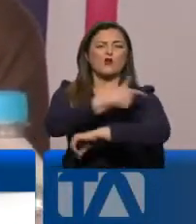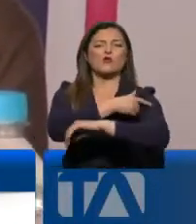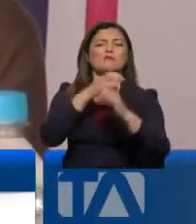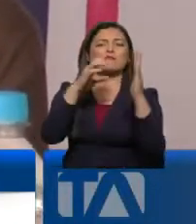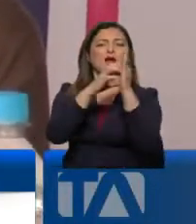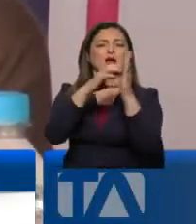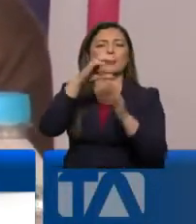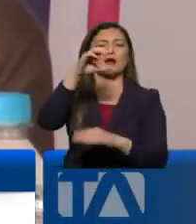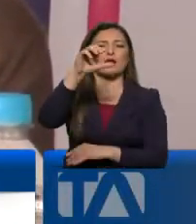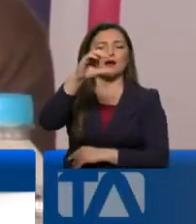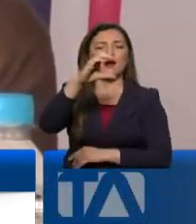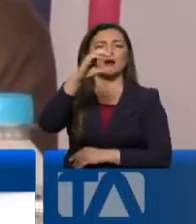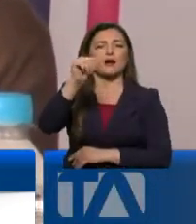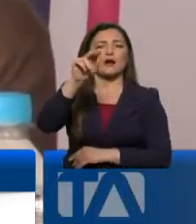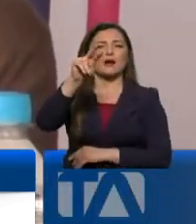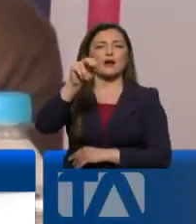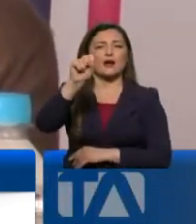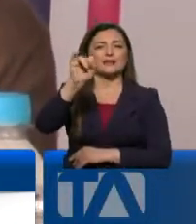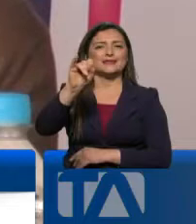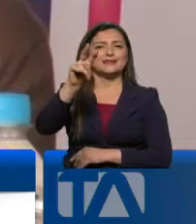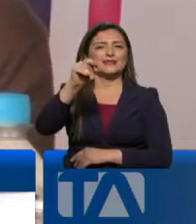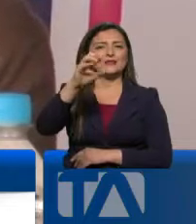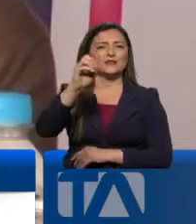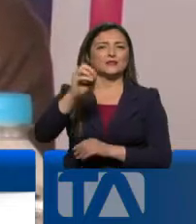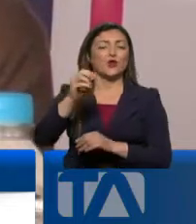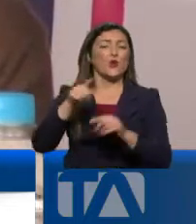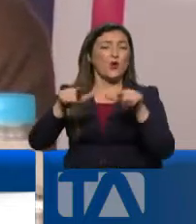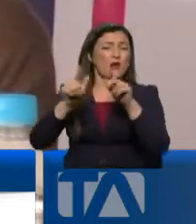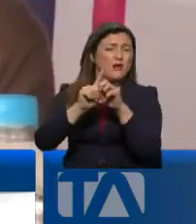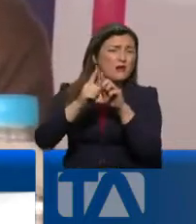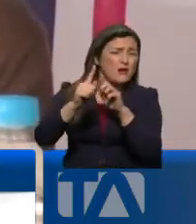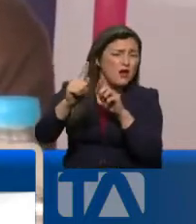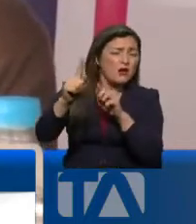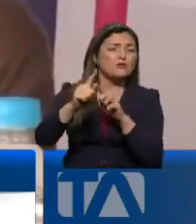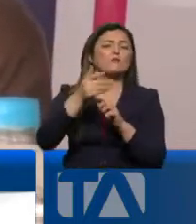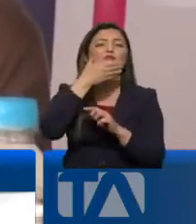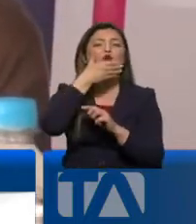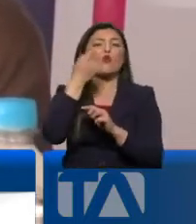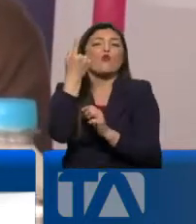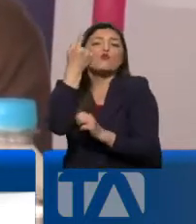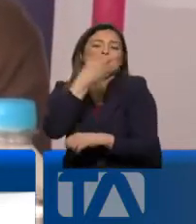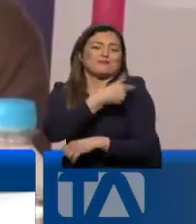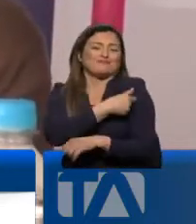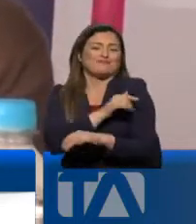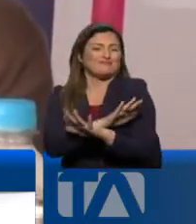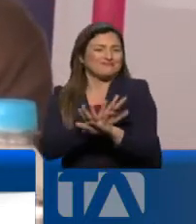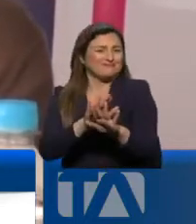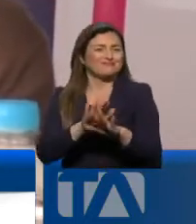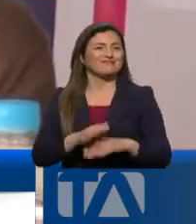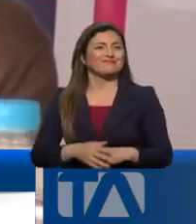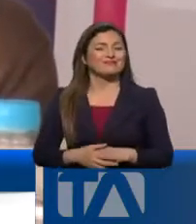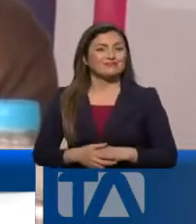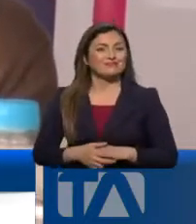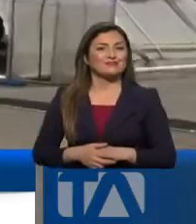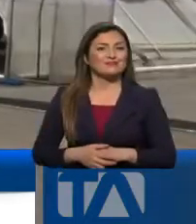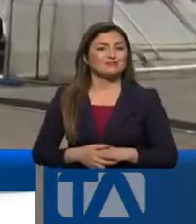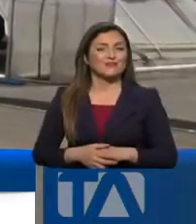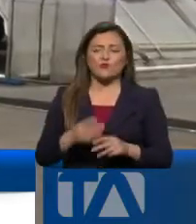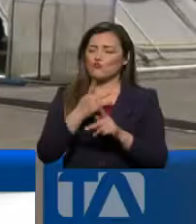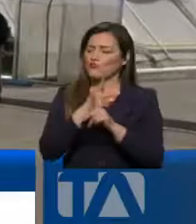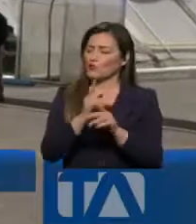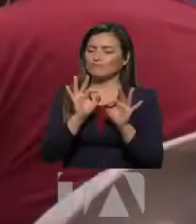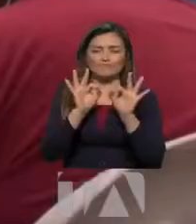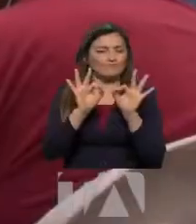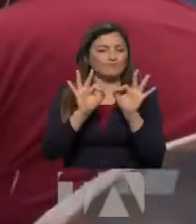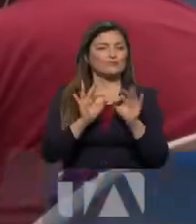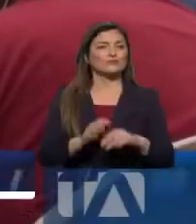Esta es la mejor vacuna para llegar a los lugares más lejanos del país porque es una monodosis que produce una excelente inmunidad. En